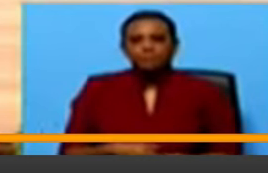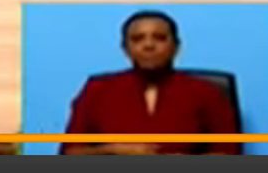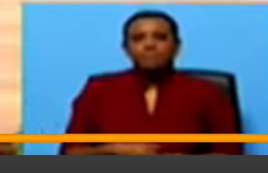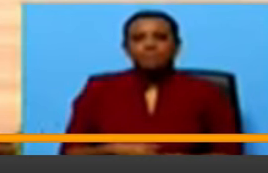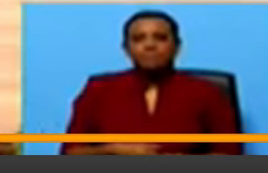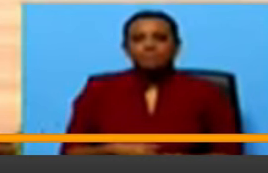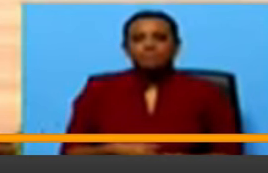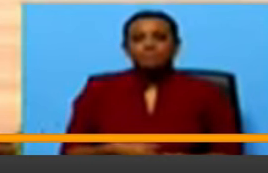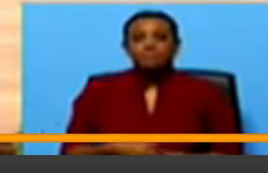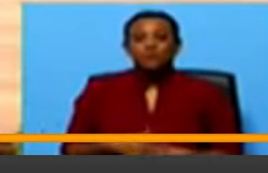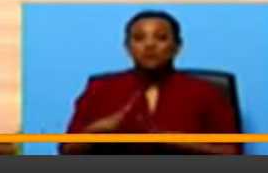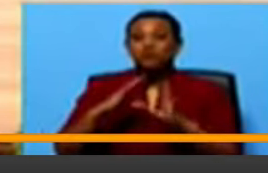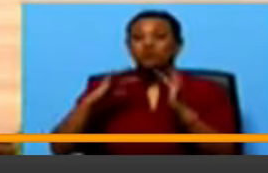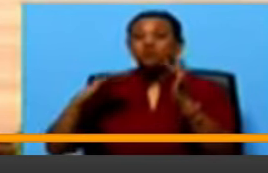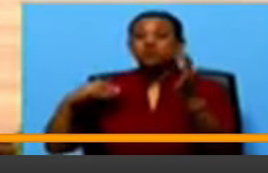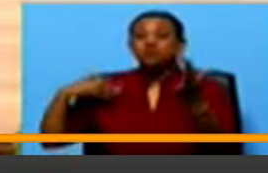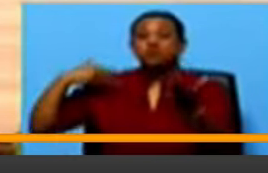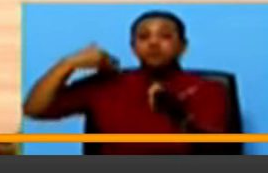de todo.